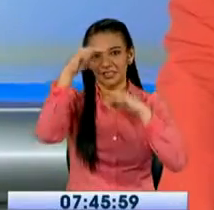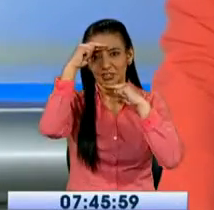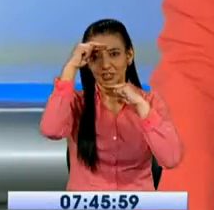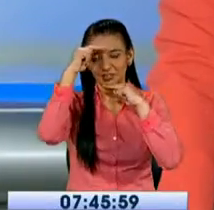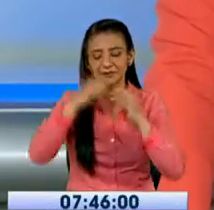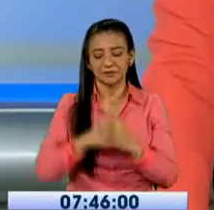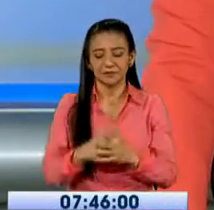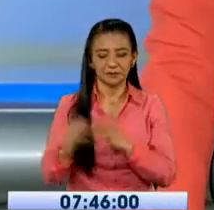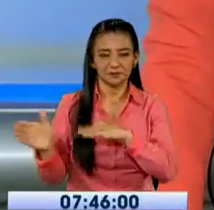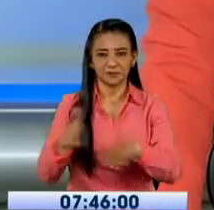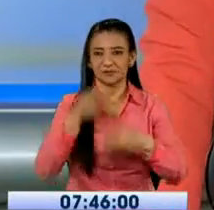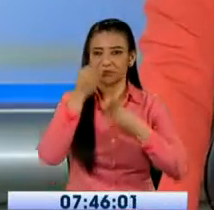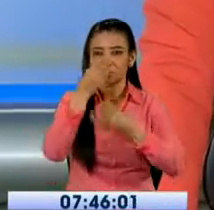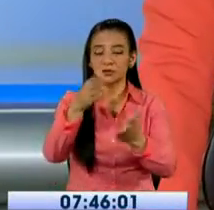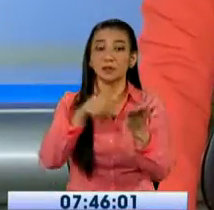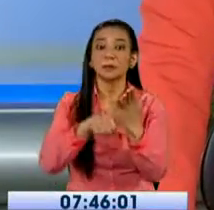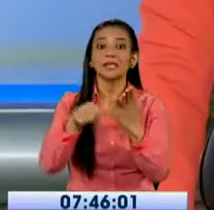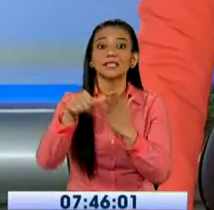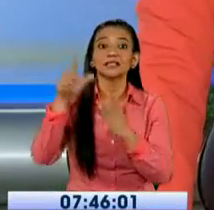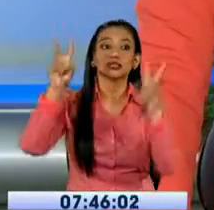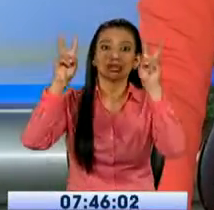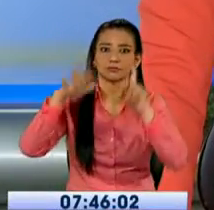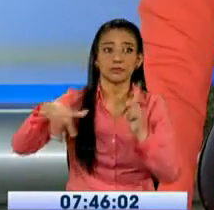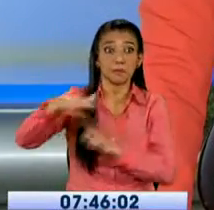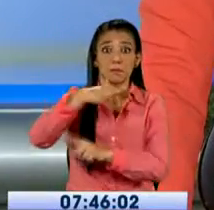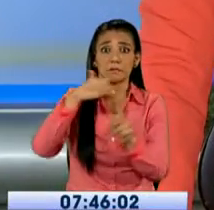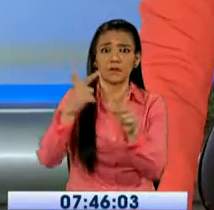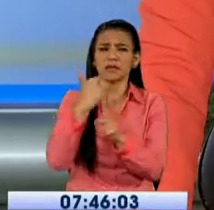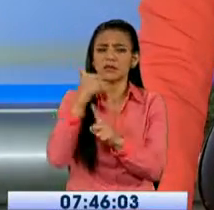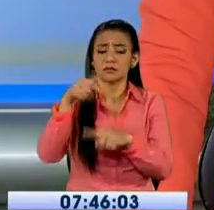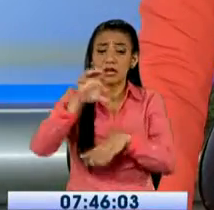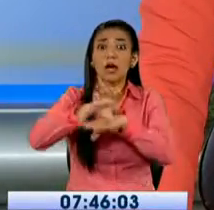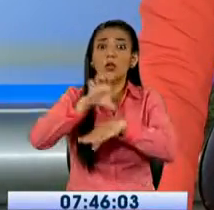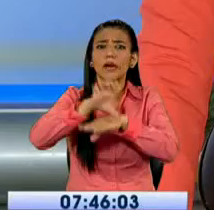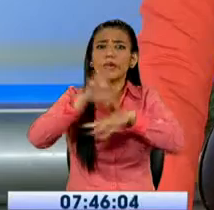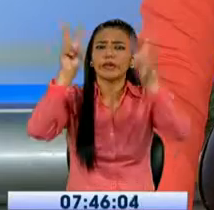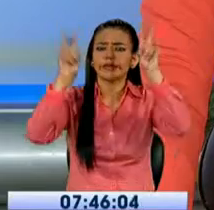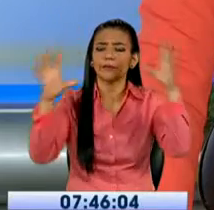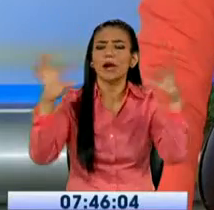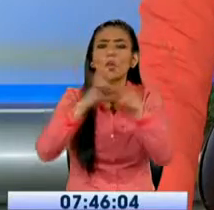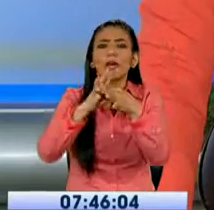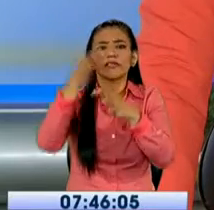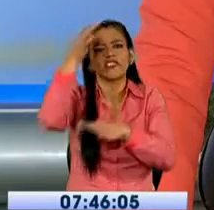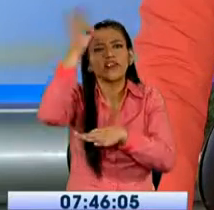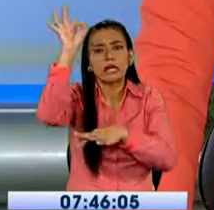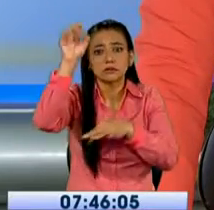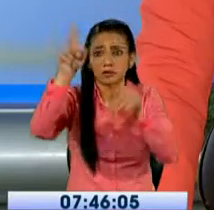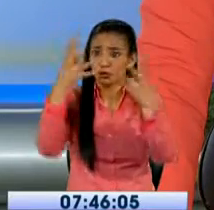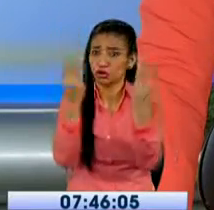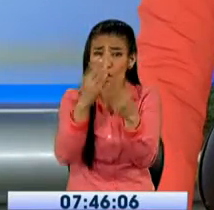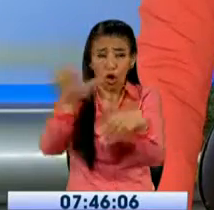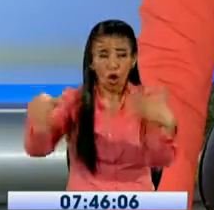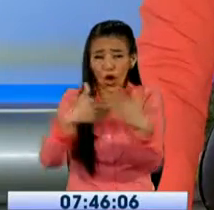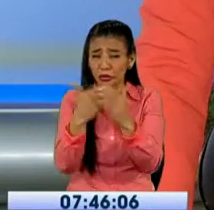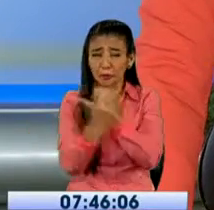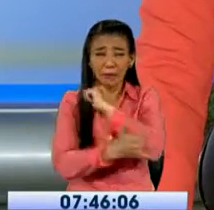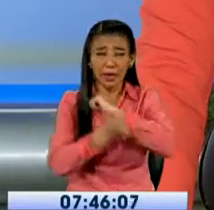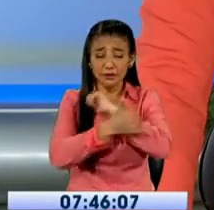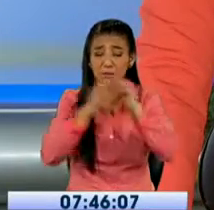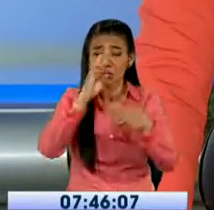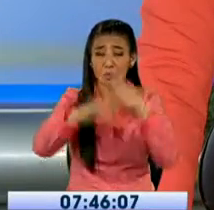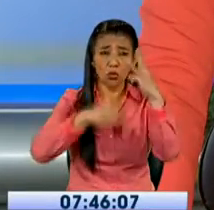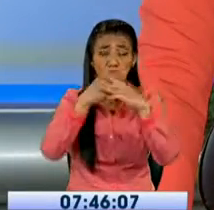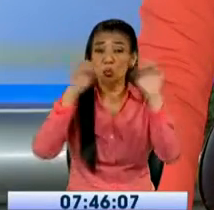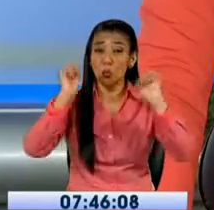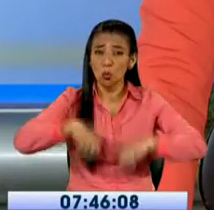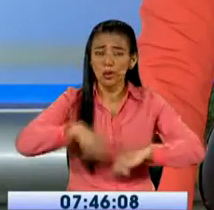Les contamos que el ministro del Ambiente, Daniel Ortega, explica cuál es la posición del Ecuador ante el Acuerdo de París, en que los países del mundo se comprometen a reducir sus